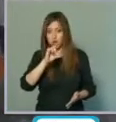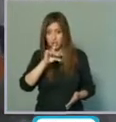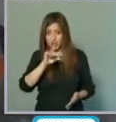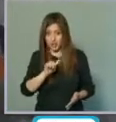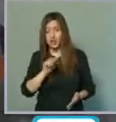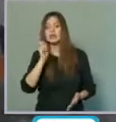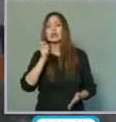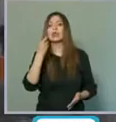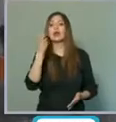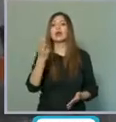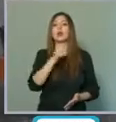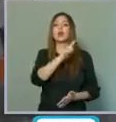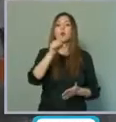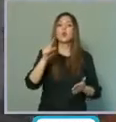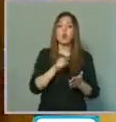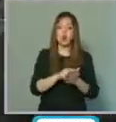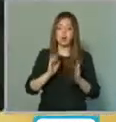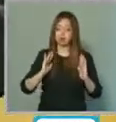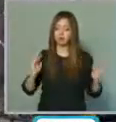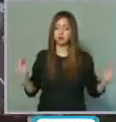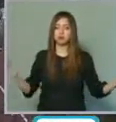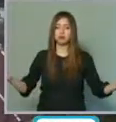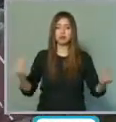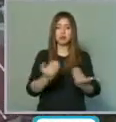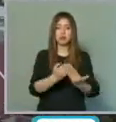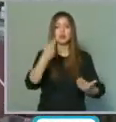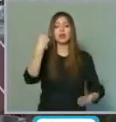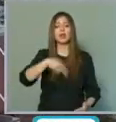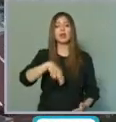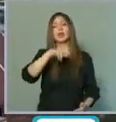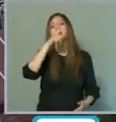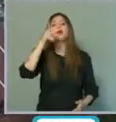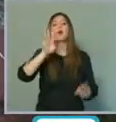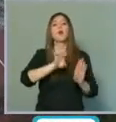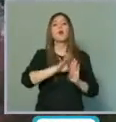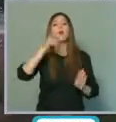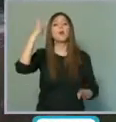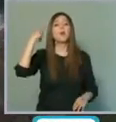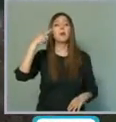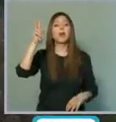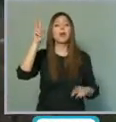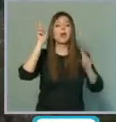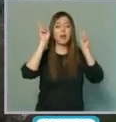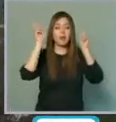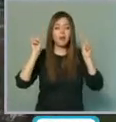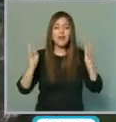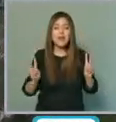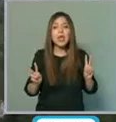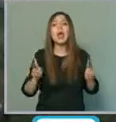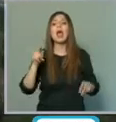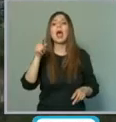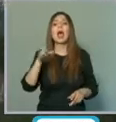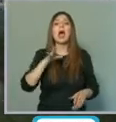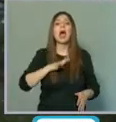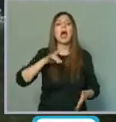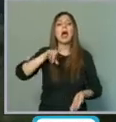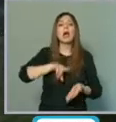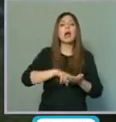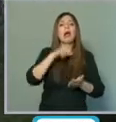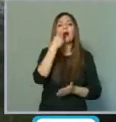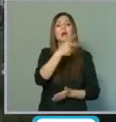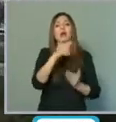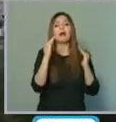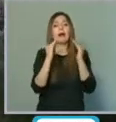espacio cerrado, que se conoce como el Vergel de la Virgen, porque aquí hay muchas casas de